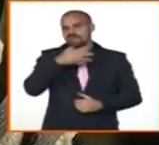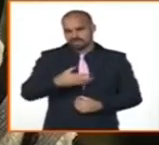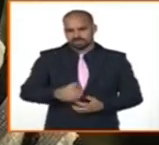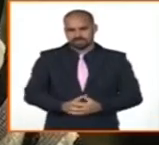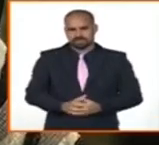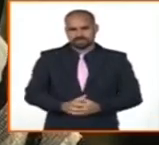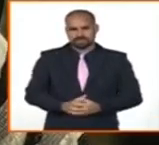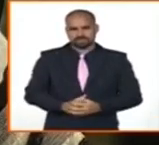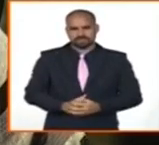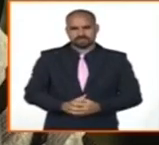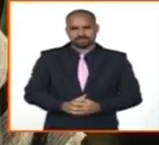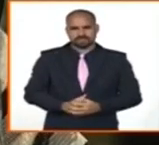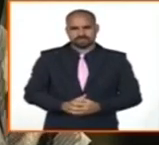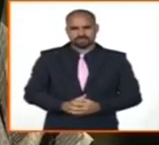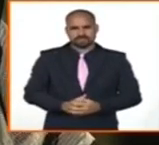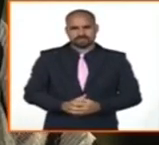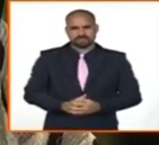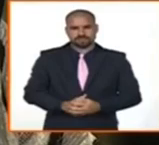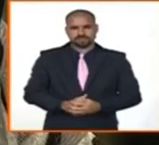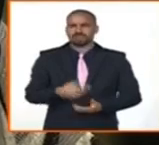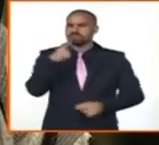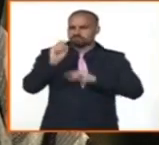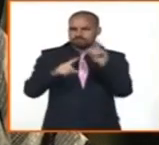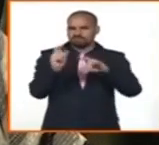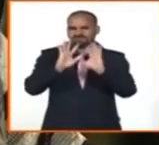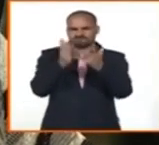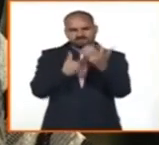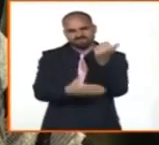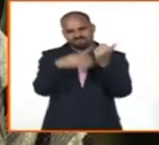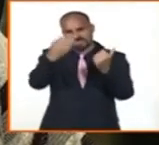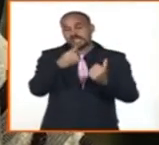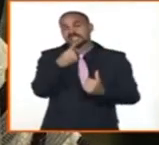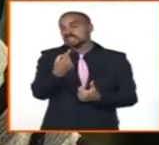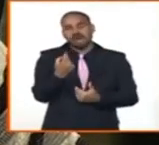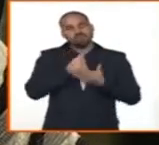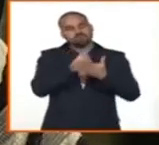autointerrogándose sinceramente y reinventando la revolución.